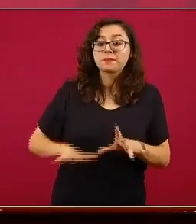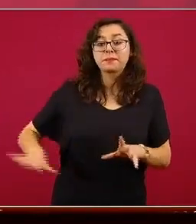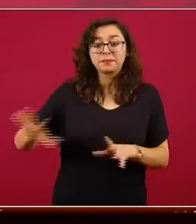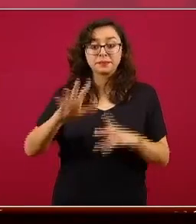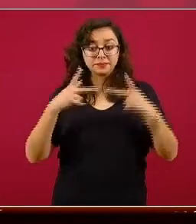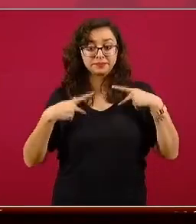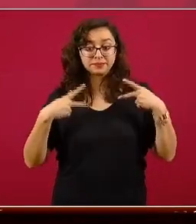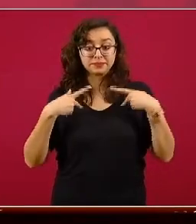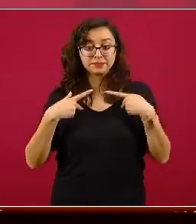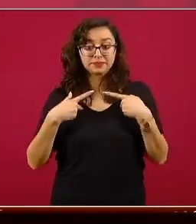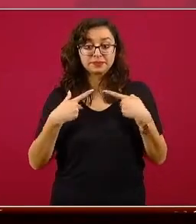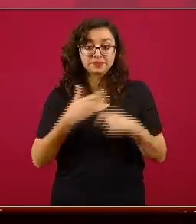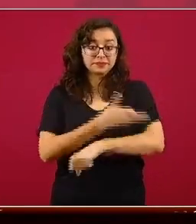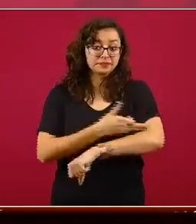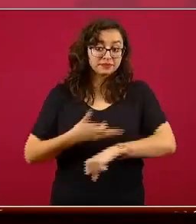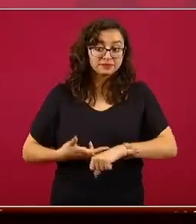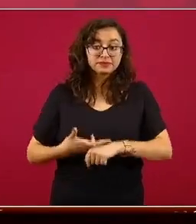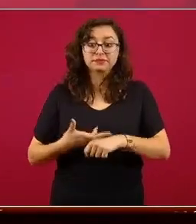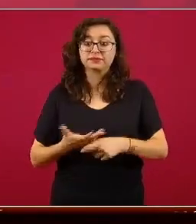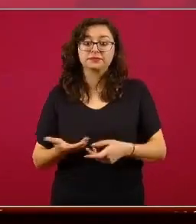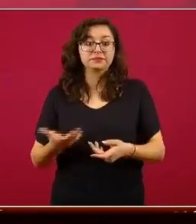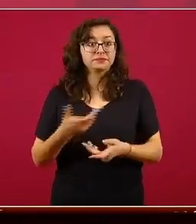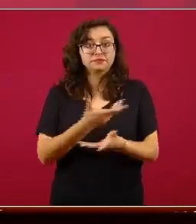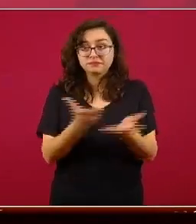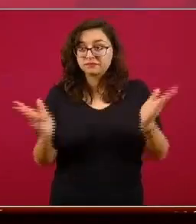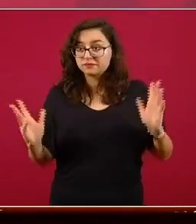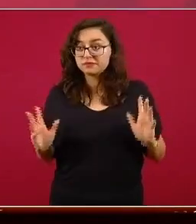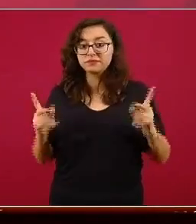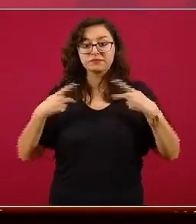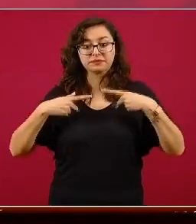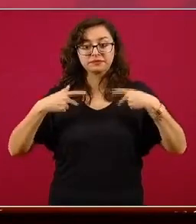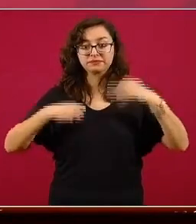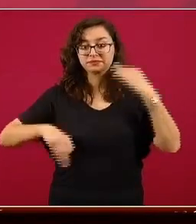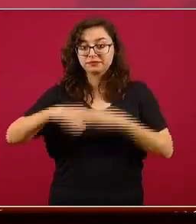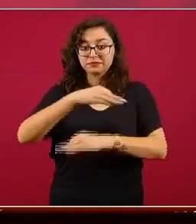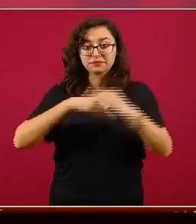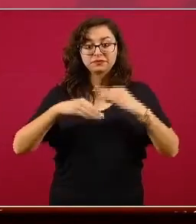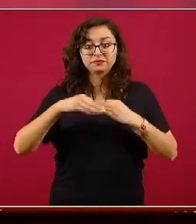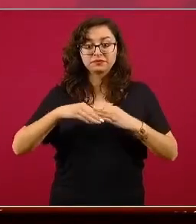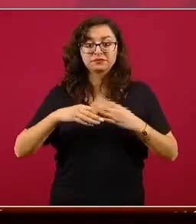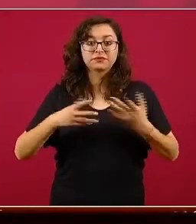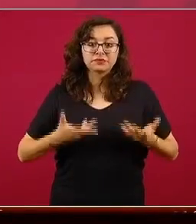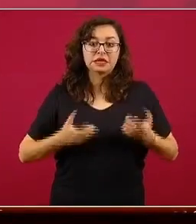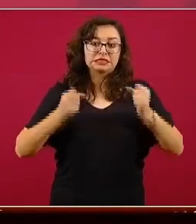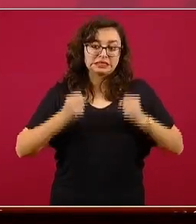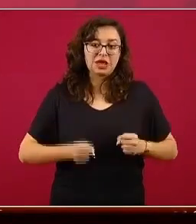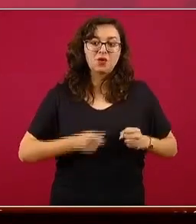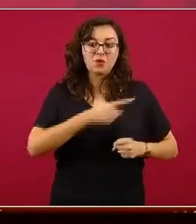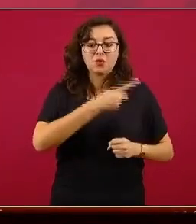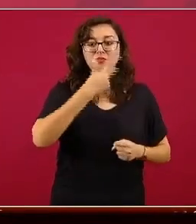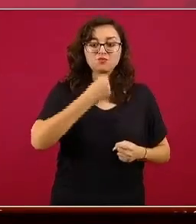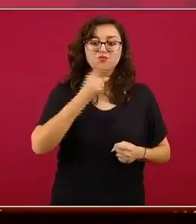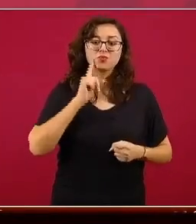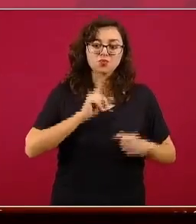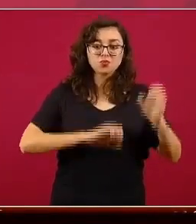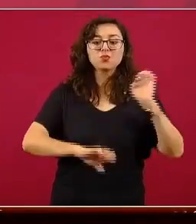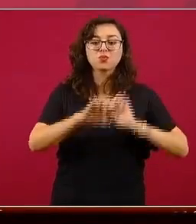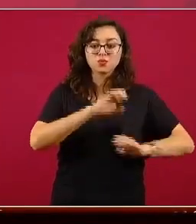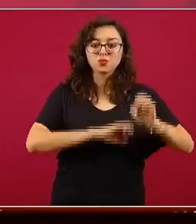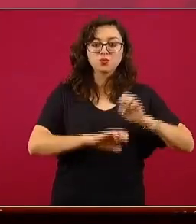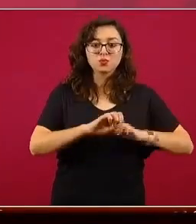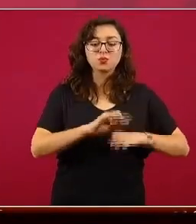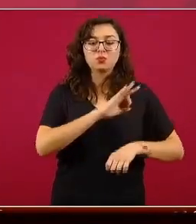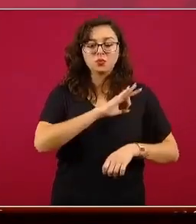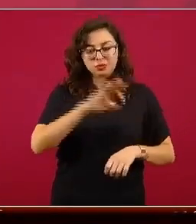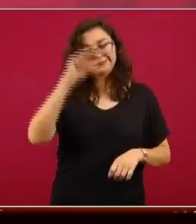y a sí mismos, a su familia, a sus conocidos, porque seguramente hay empresarios y empresarias que aún pueden